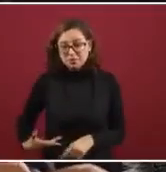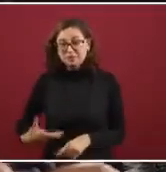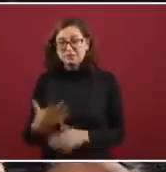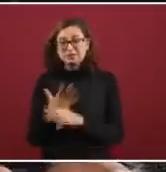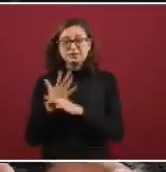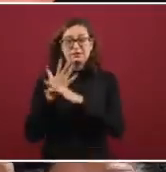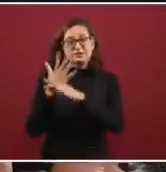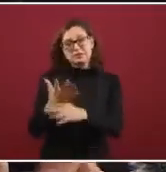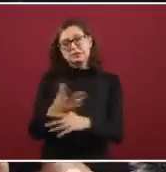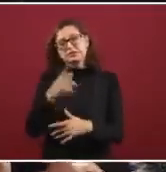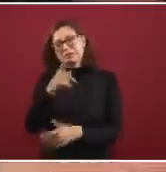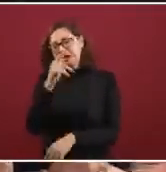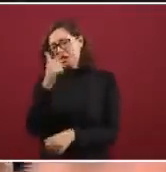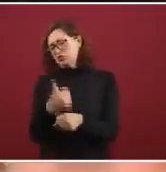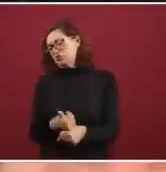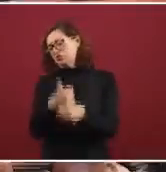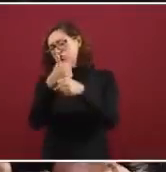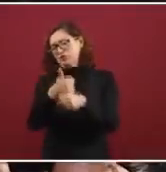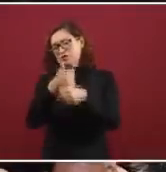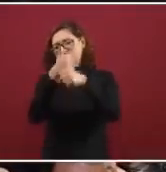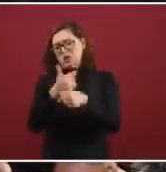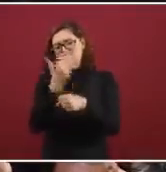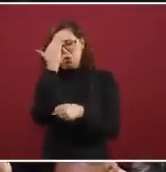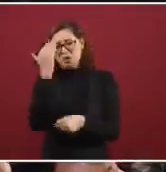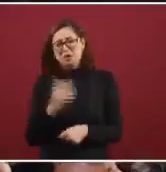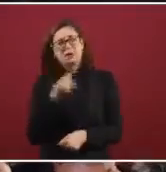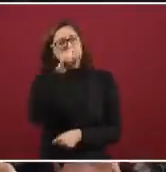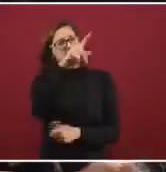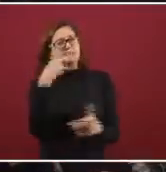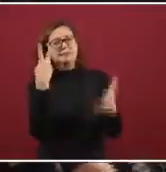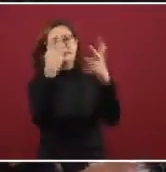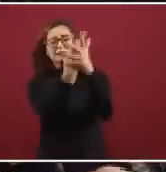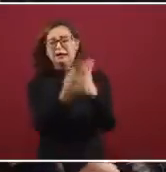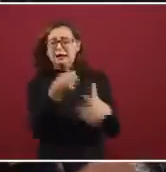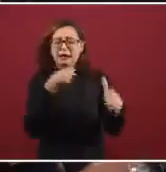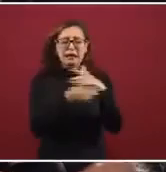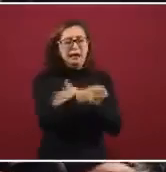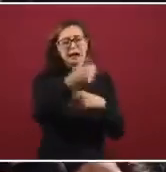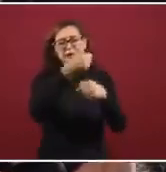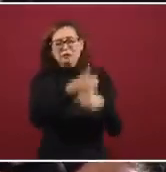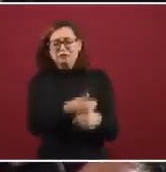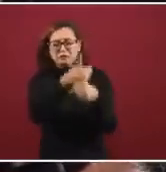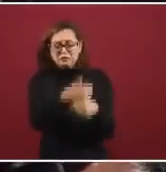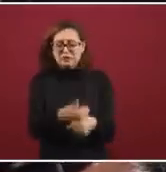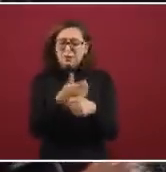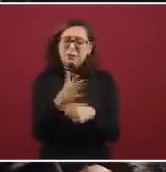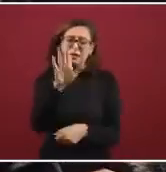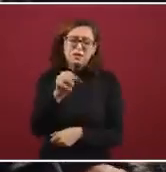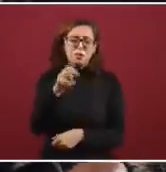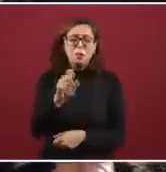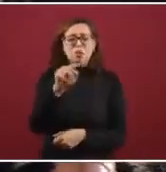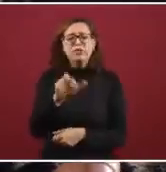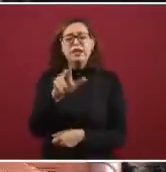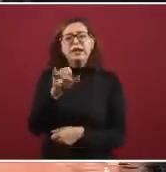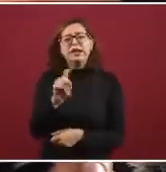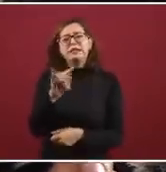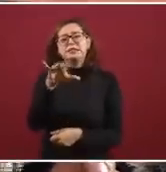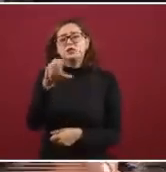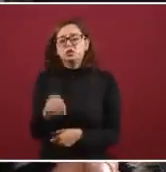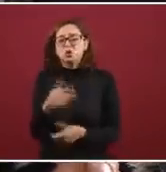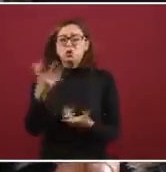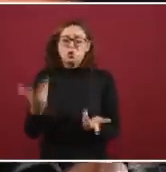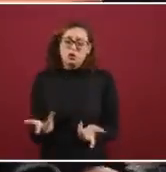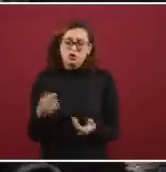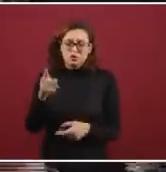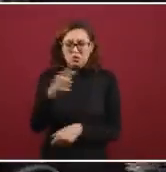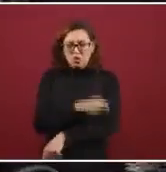del Conde del Montecristo, de la cárcel en donde está. Que nosotros, por mal, y bueno, ya lo sabrá su colaborador Ávila ahora que lo